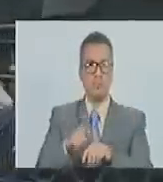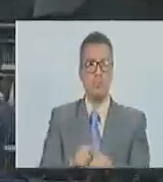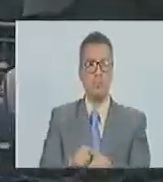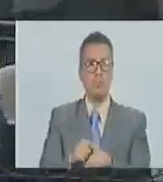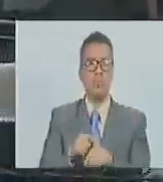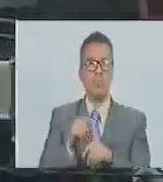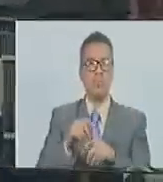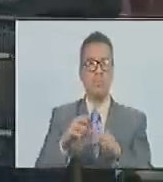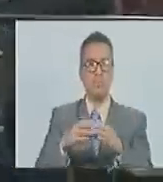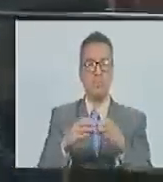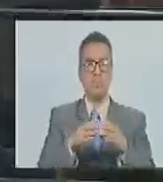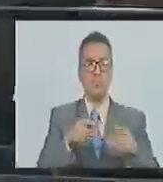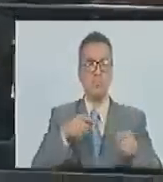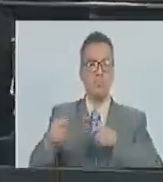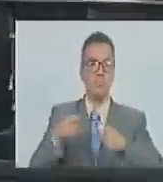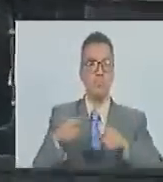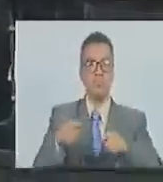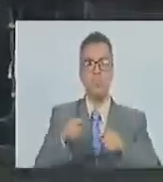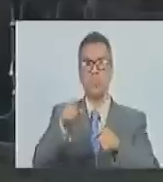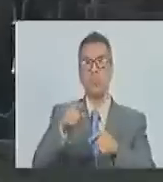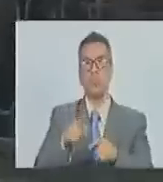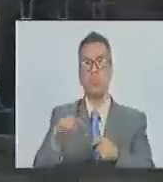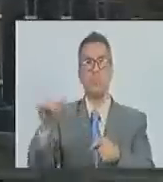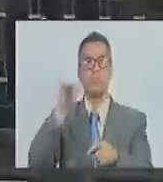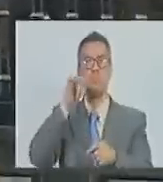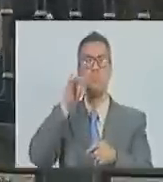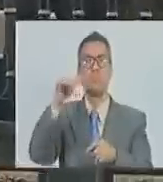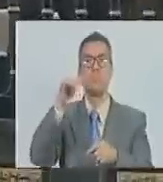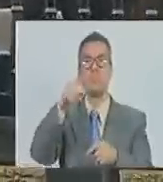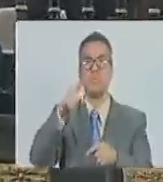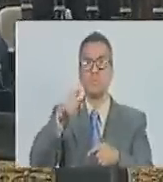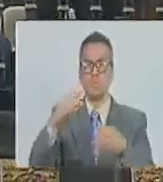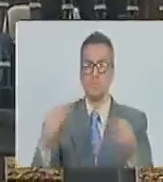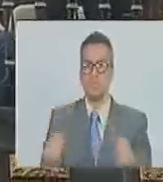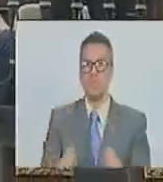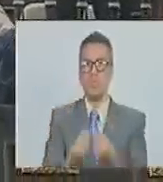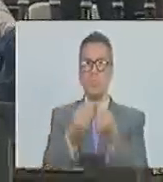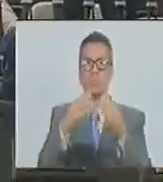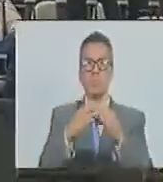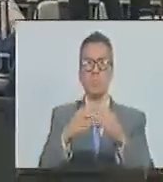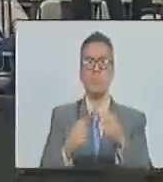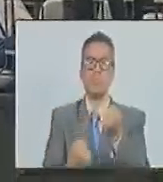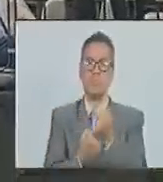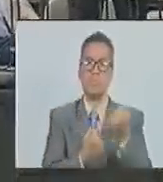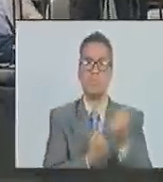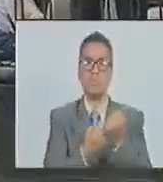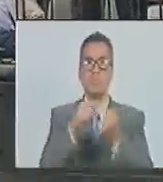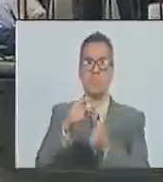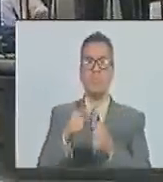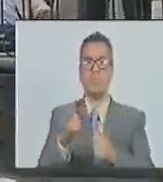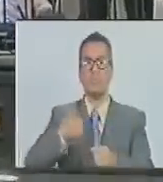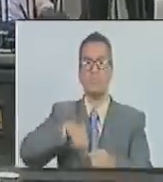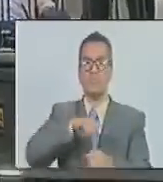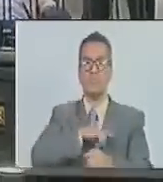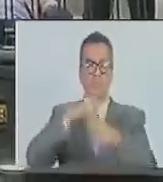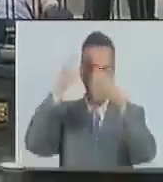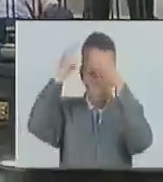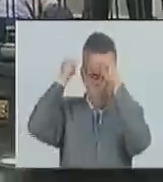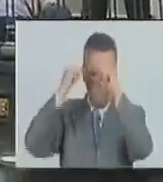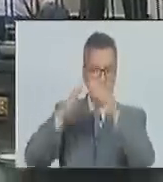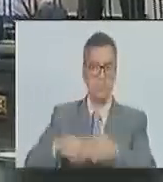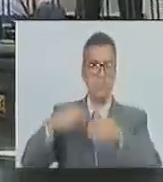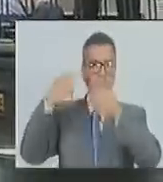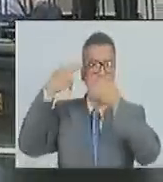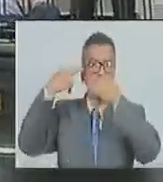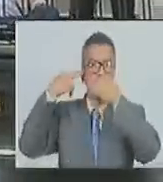en este ciclo de actividades de denuncia, de acompañamiento, de solidaridad con nuestro diplomático